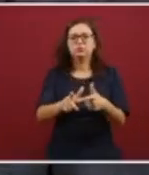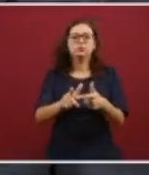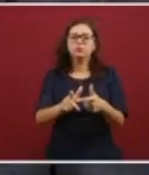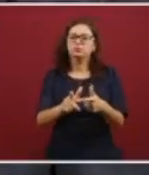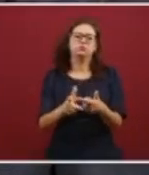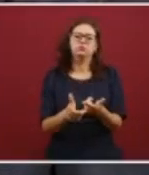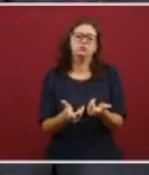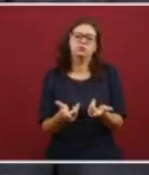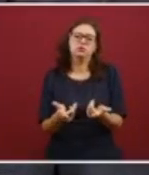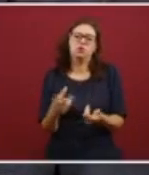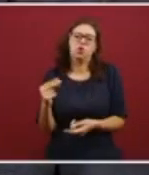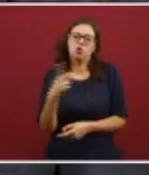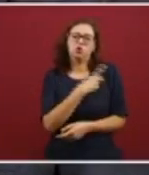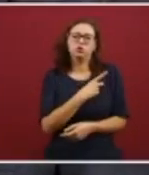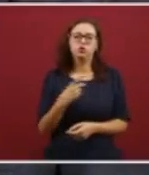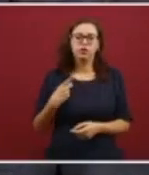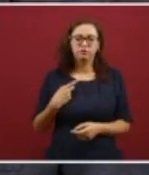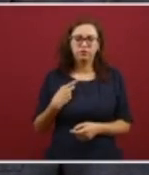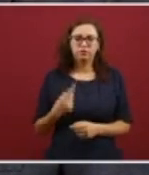Eso